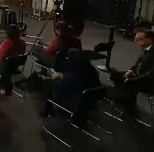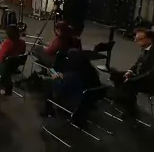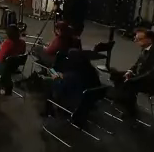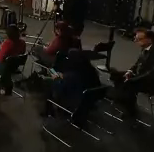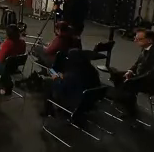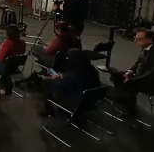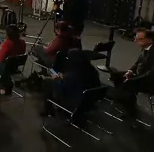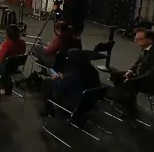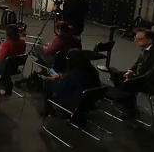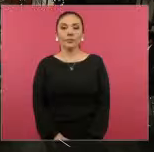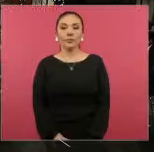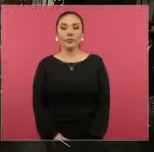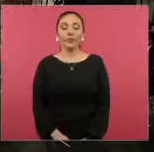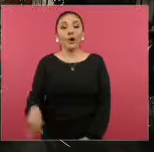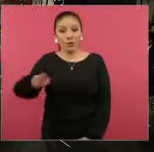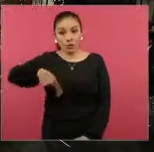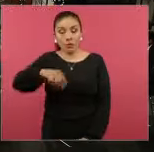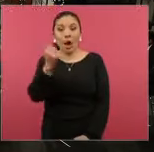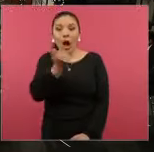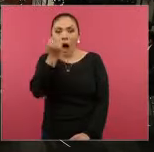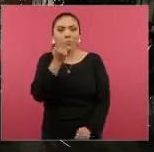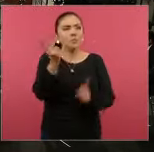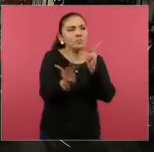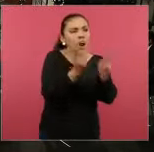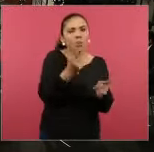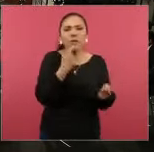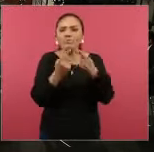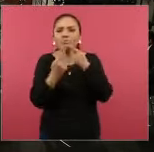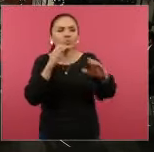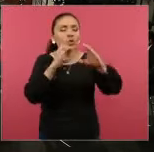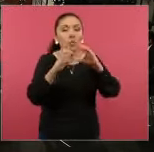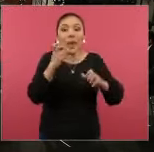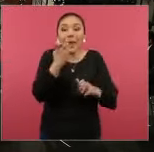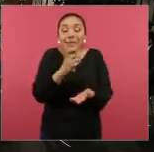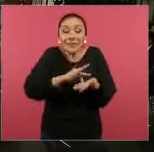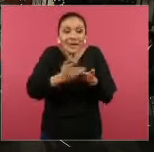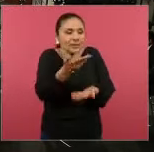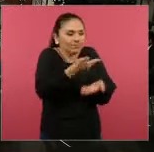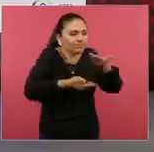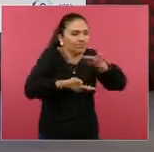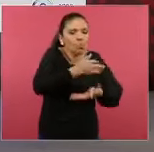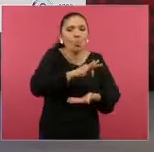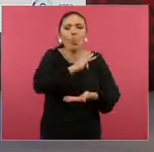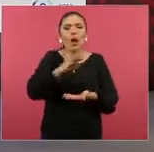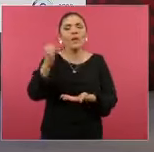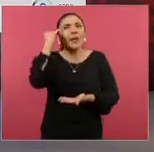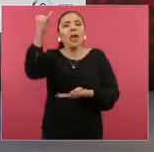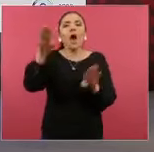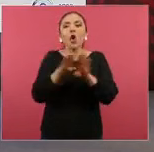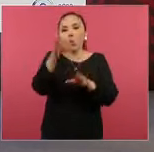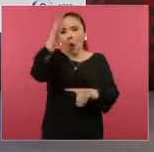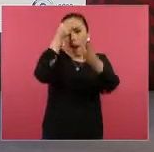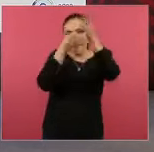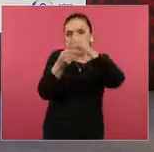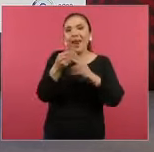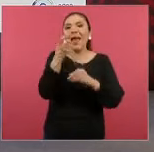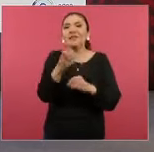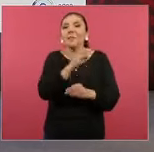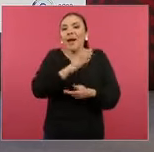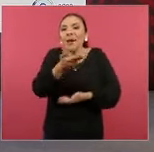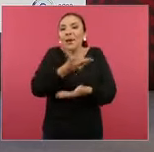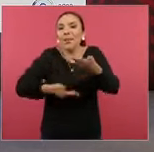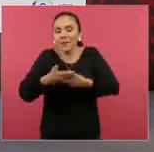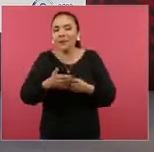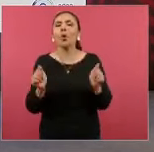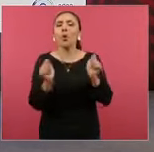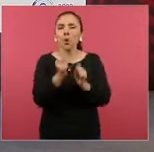construirlas, porque a través de esa socialización van a argumentar y van a desarrollar ese aprendizaje. Van a utilizar